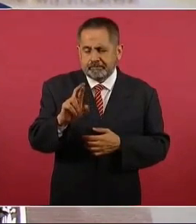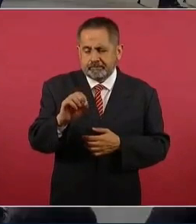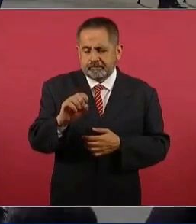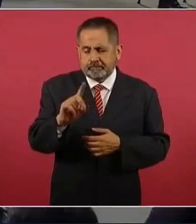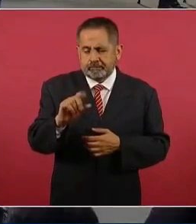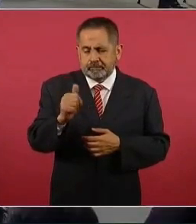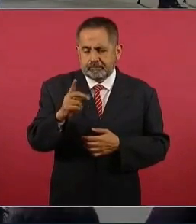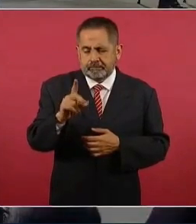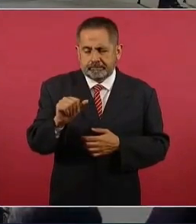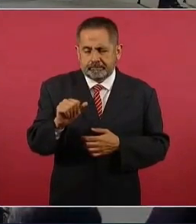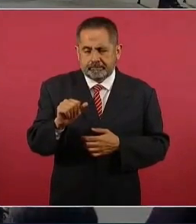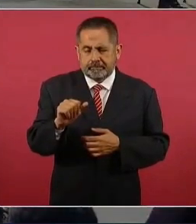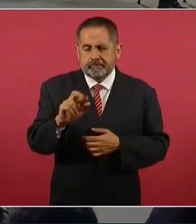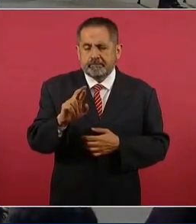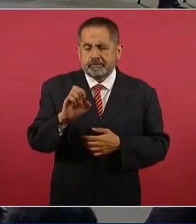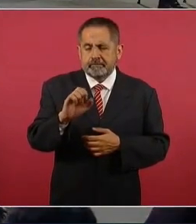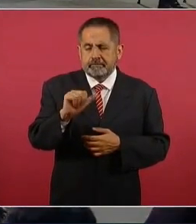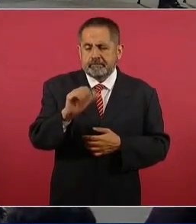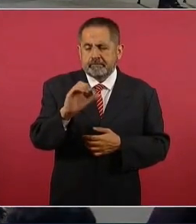reaccionarios